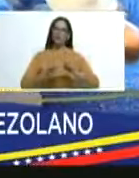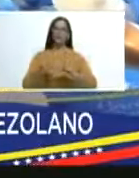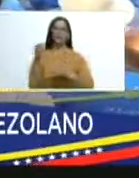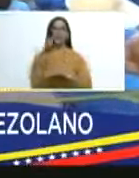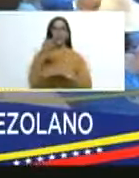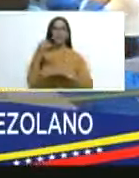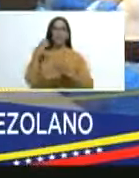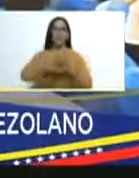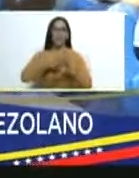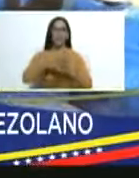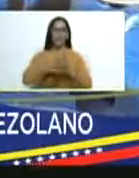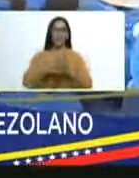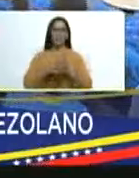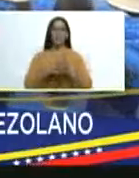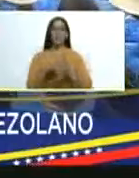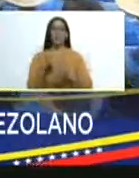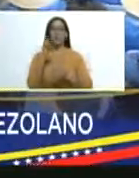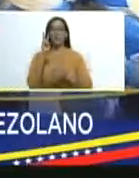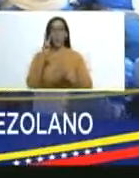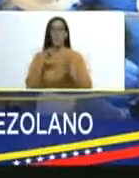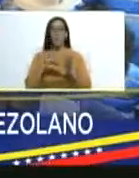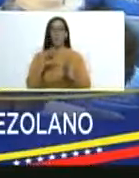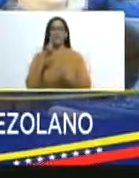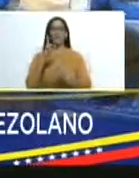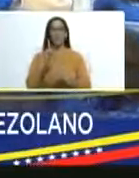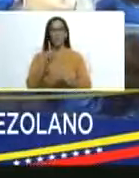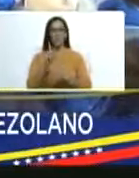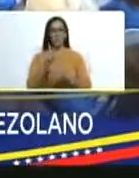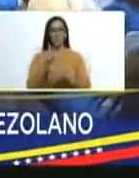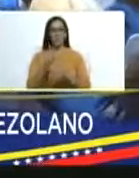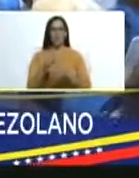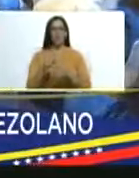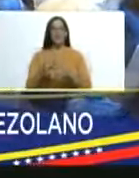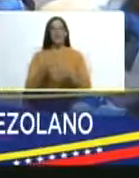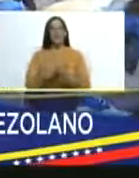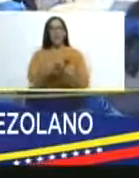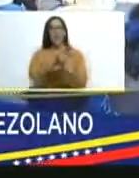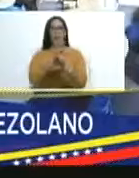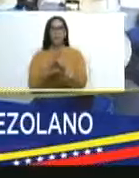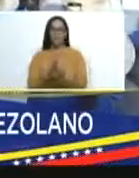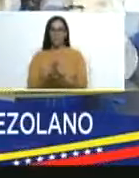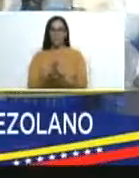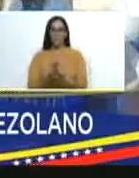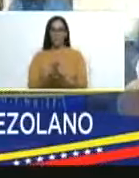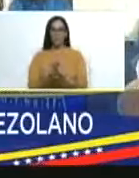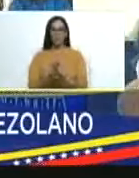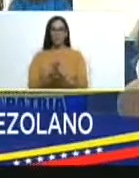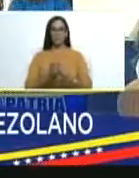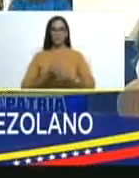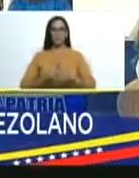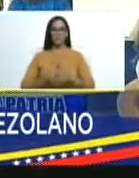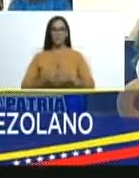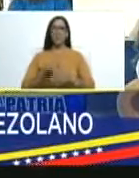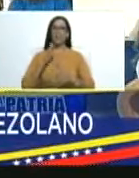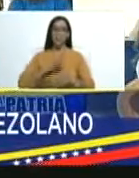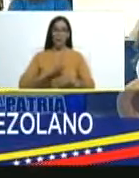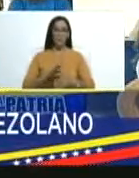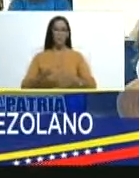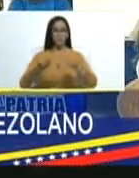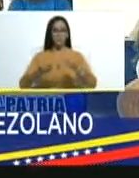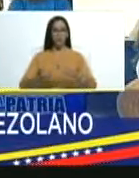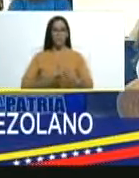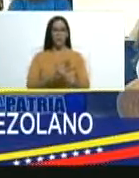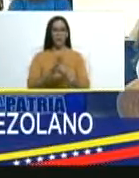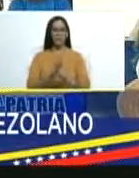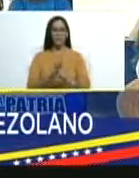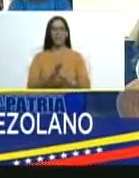Por eso en el 2021, en medio de la pandemia, Estábamos en plena pandemia, todavía